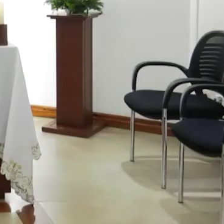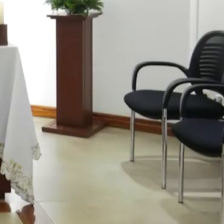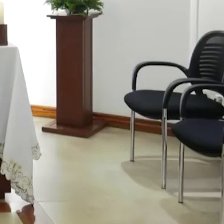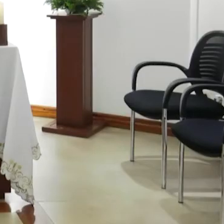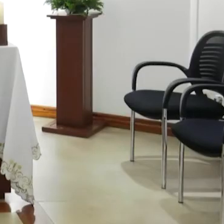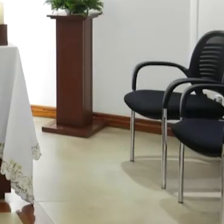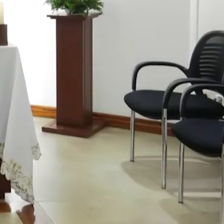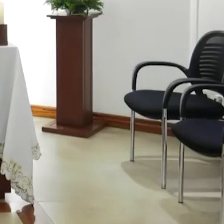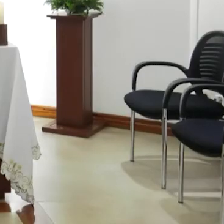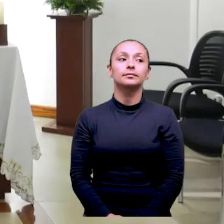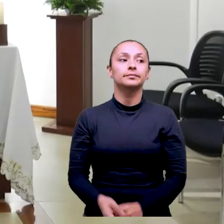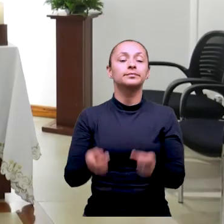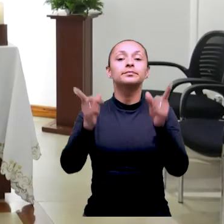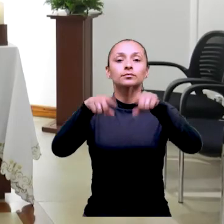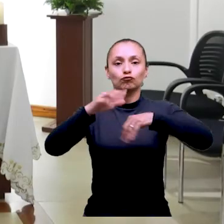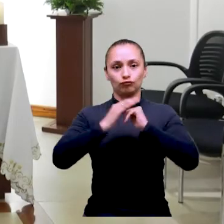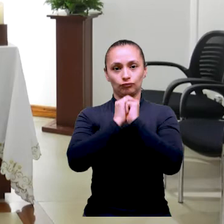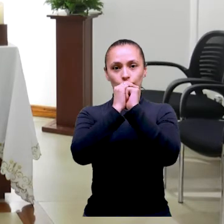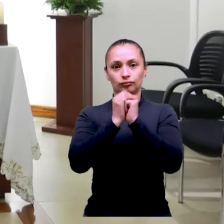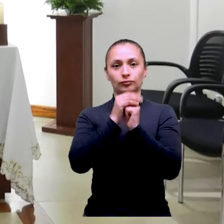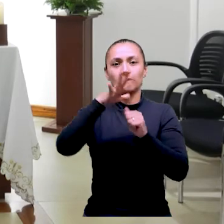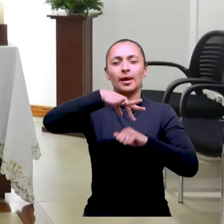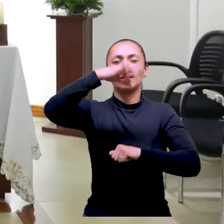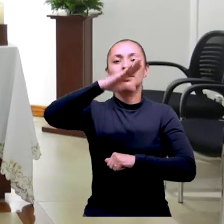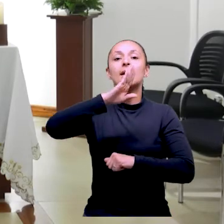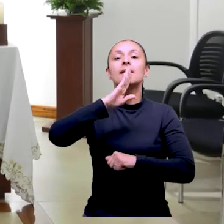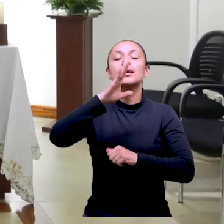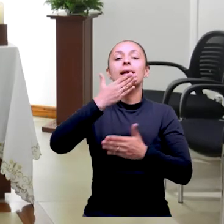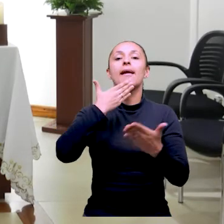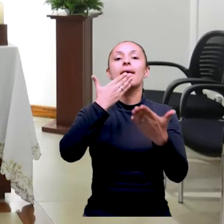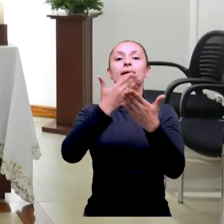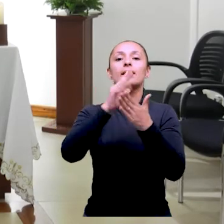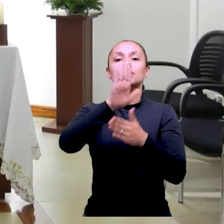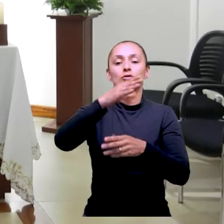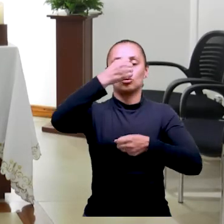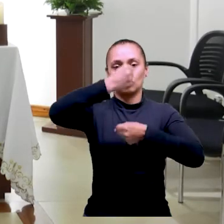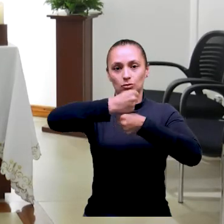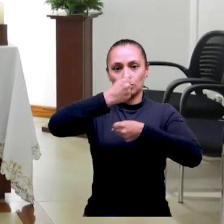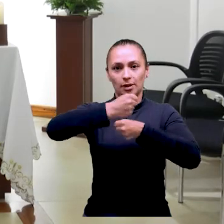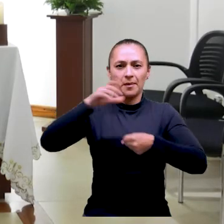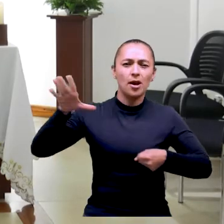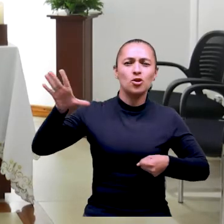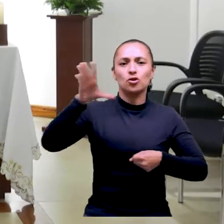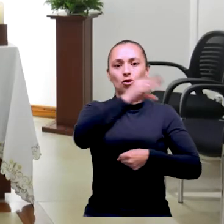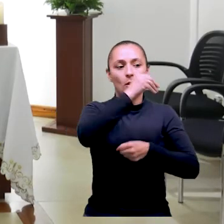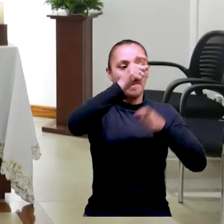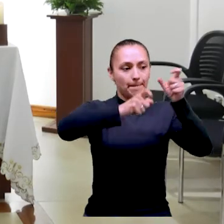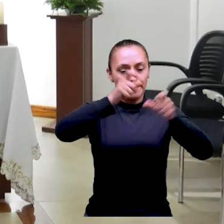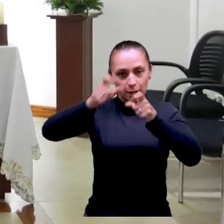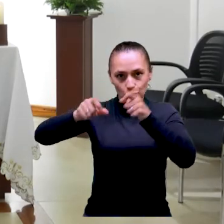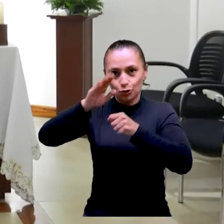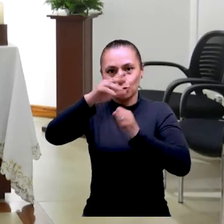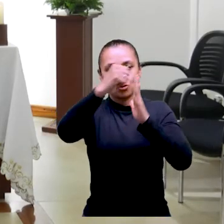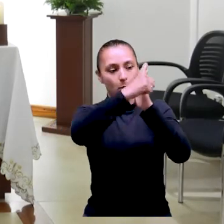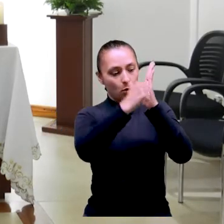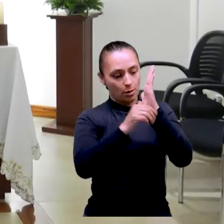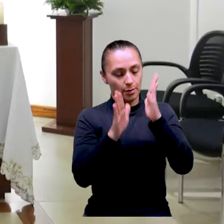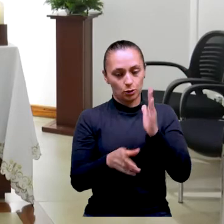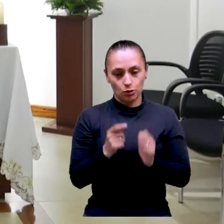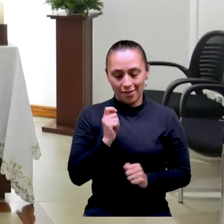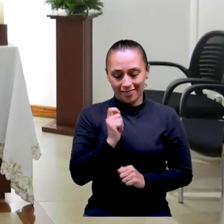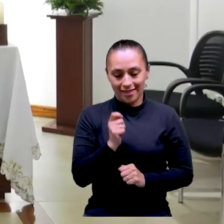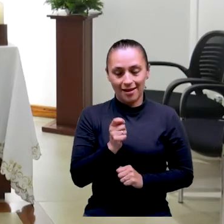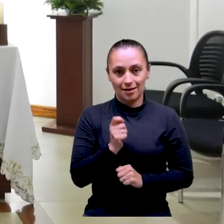también especialmente en acción de gracias por el trabajo de todos nuestros hermanos del